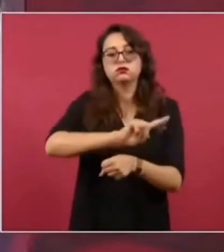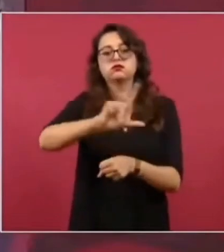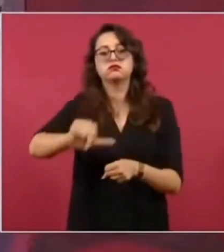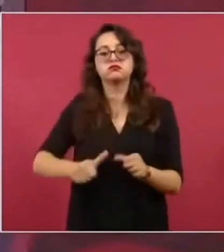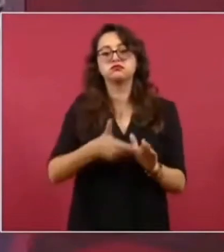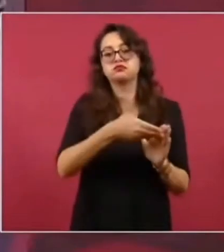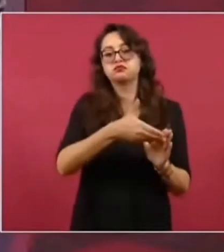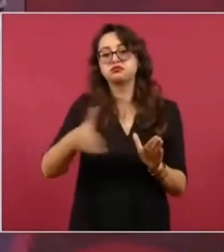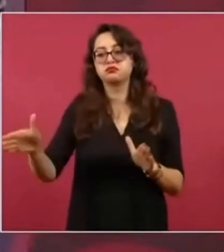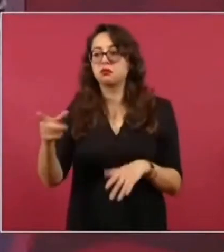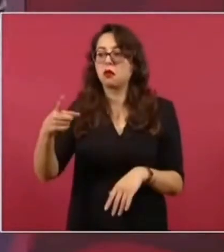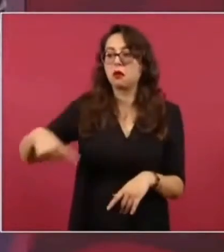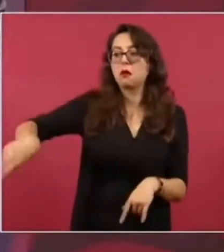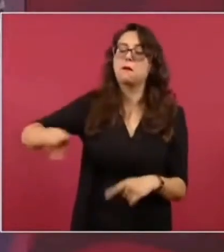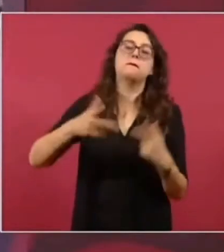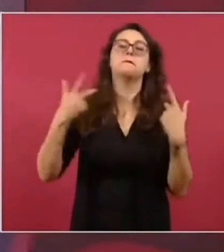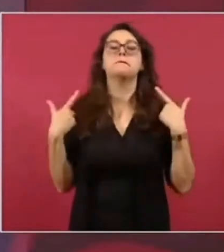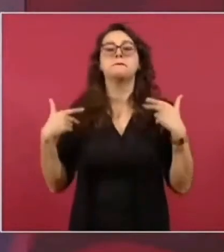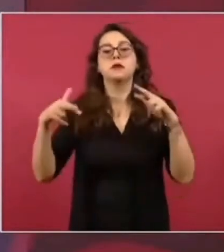maestras, maestros,